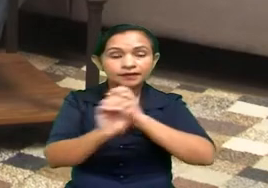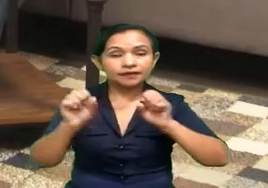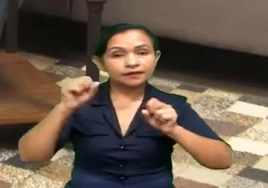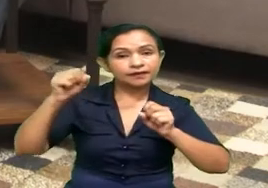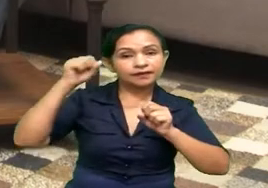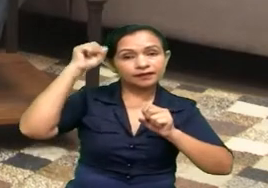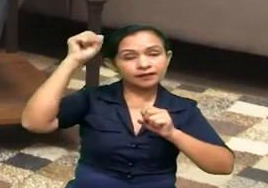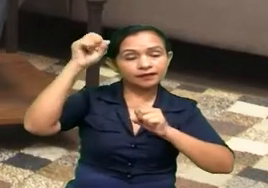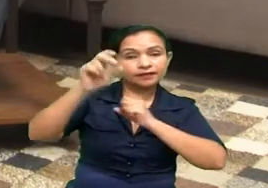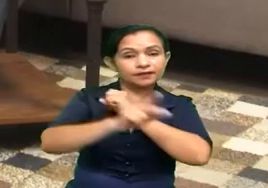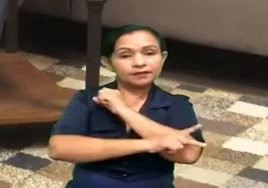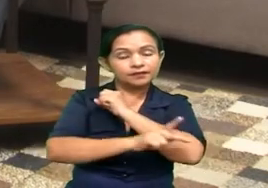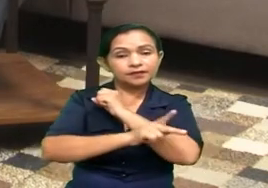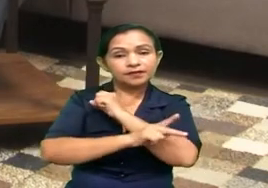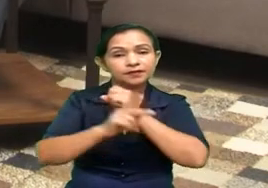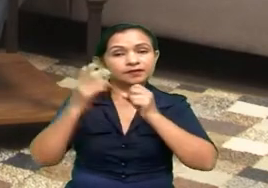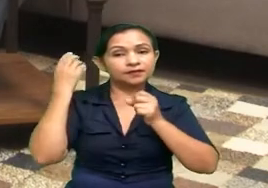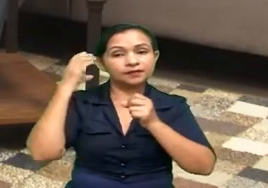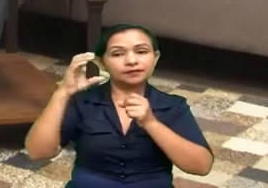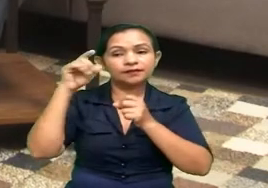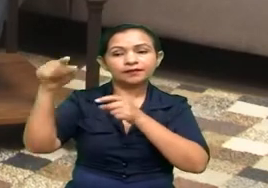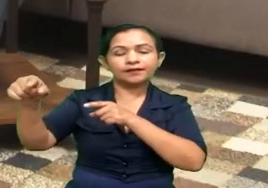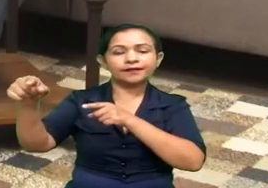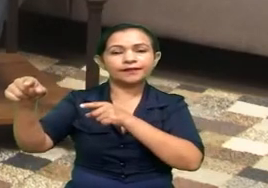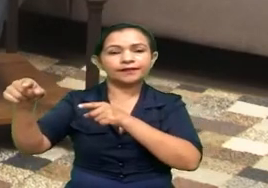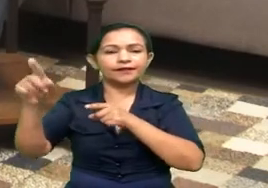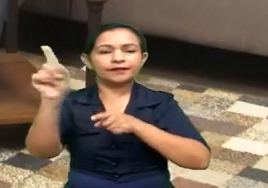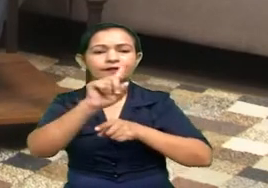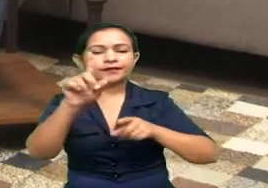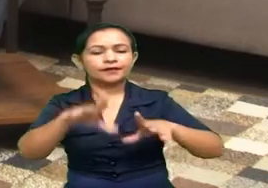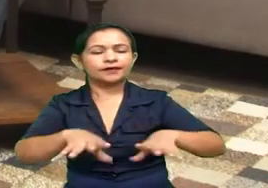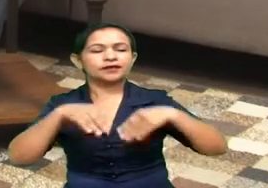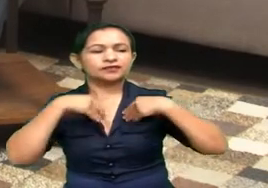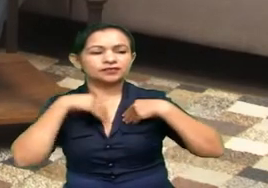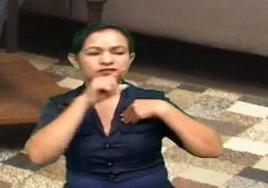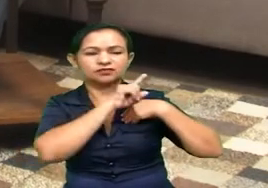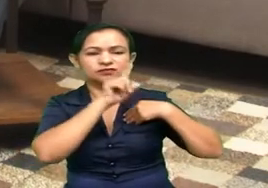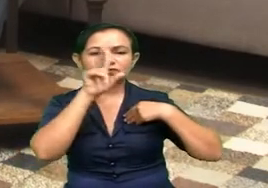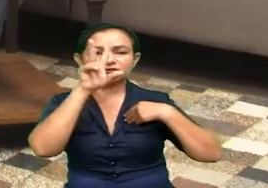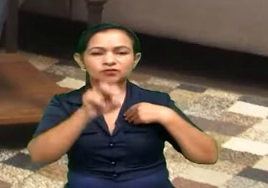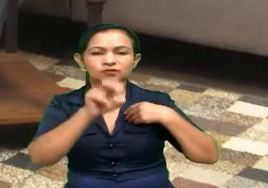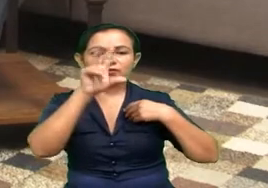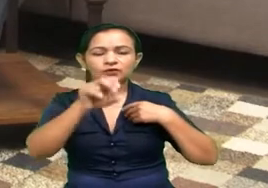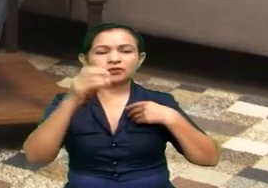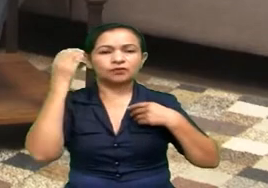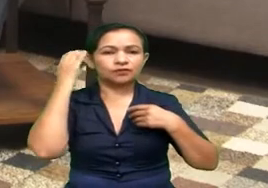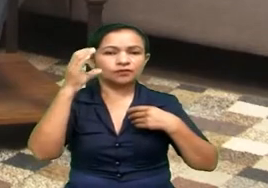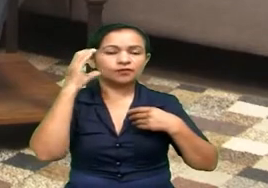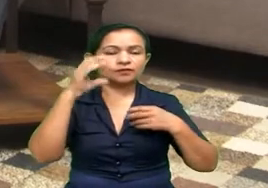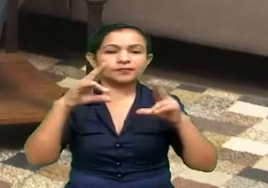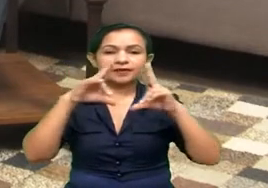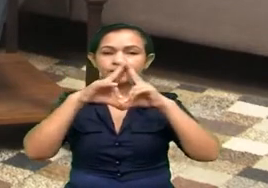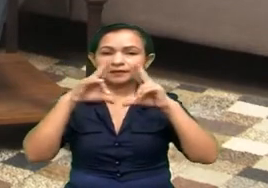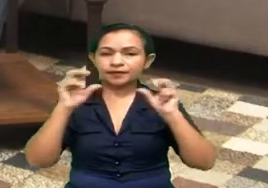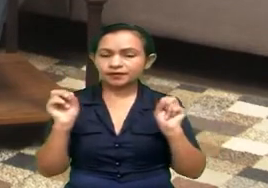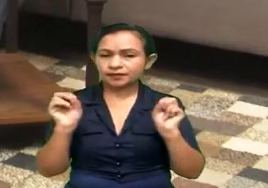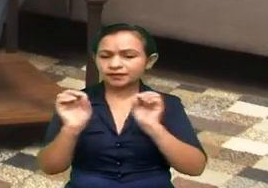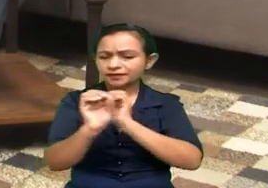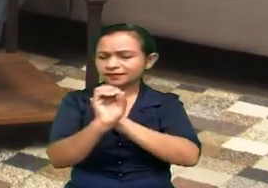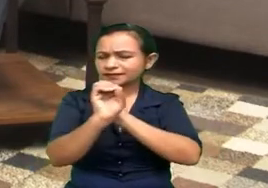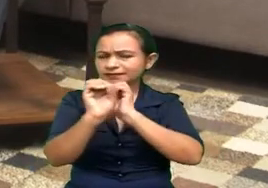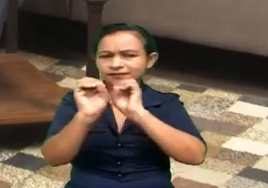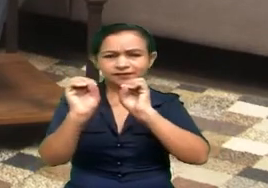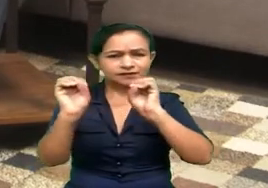el juicio, y son los colombianos los que no quieren cumplir la sentencia. Pero por parte de Nicaragua no ha habido un acto